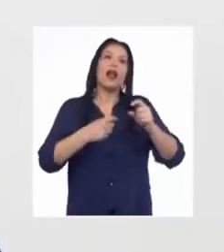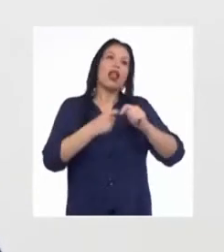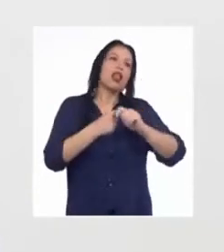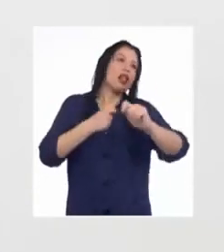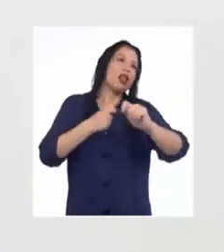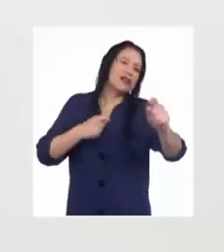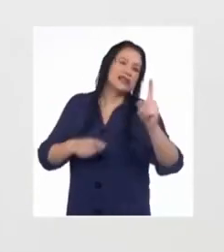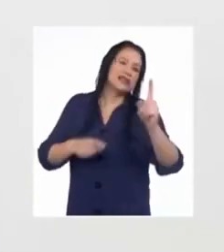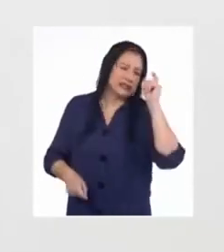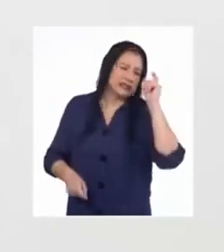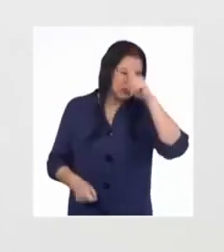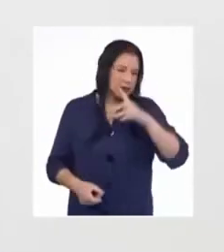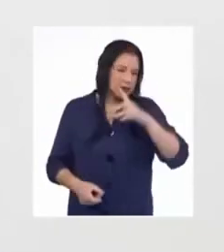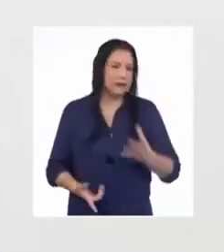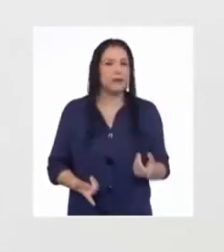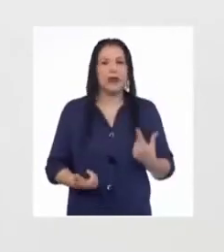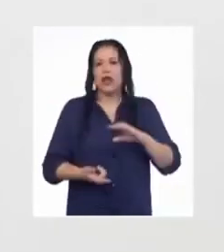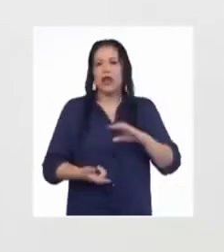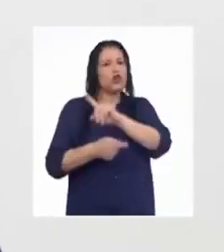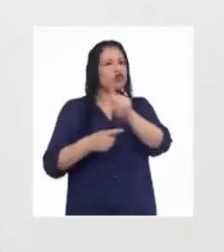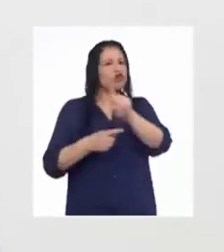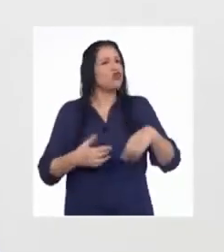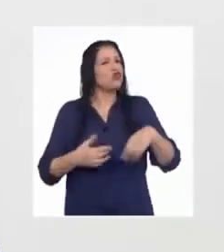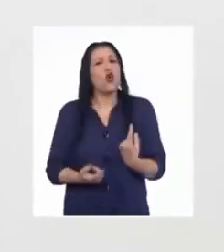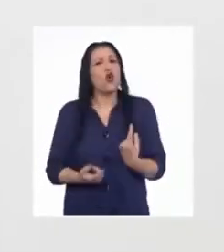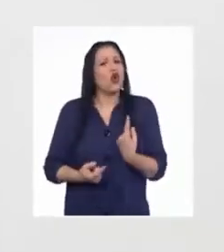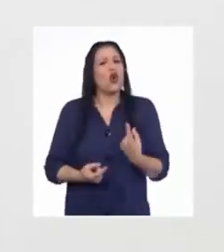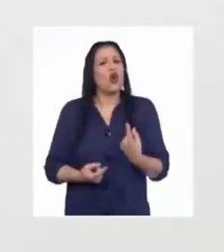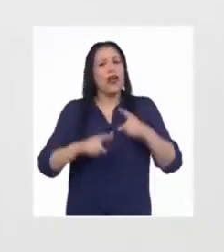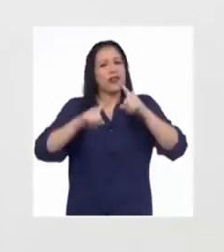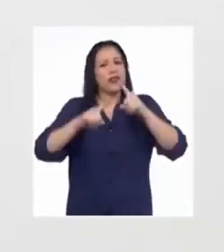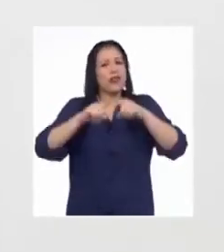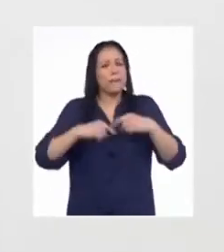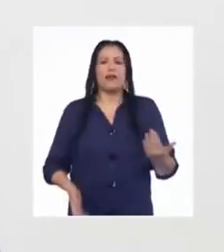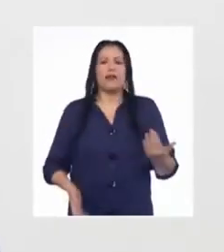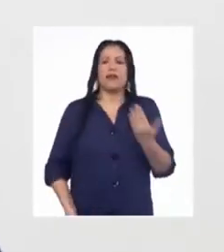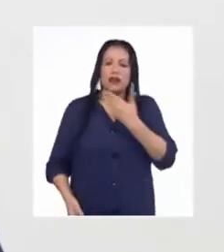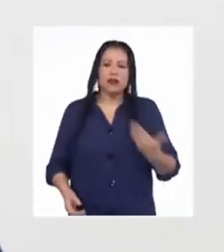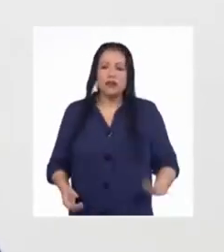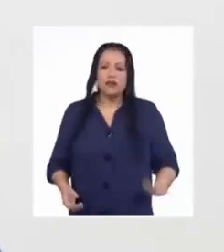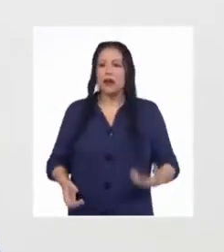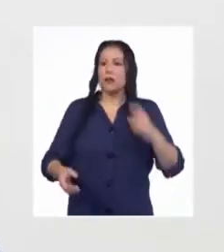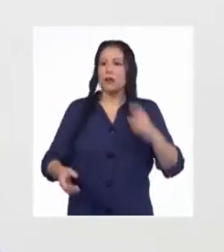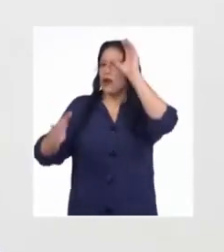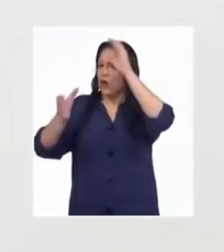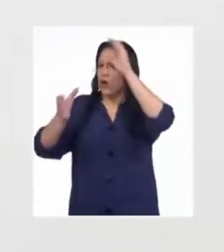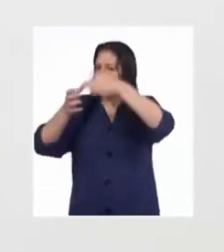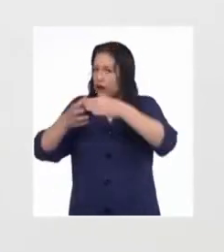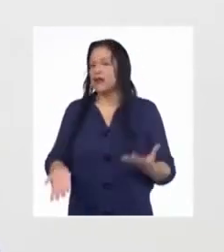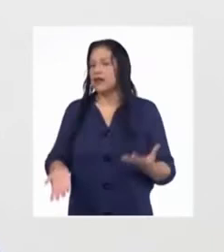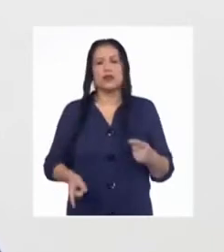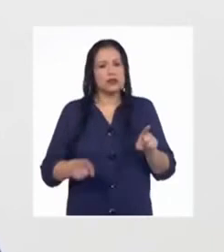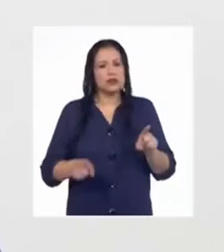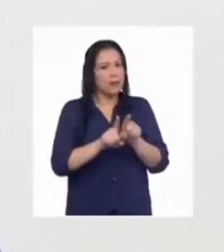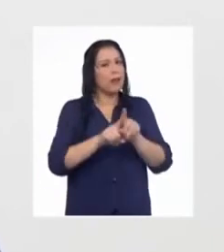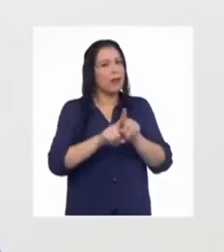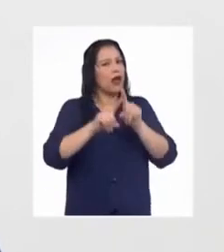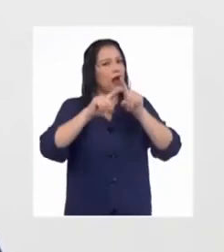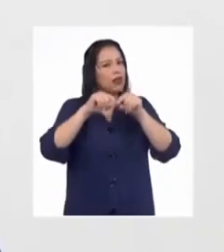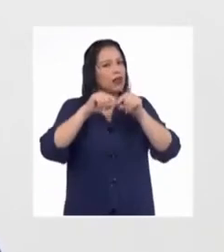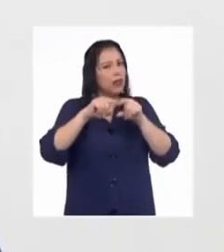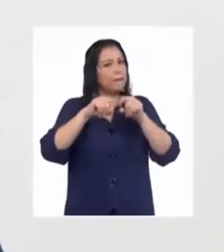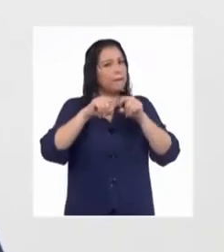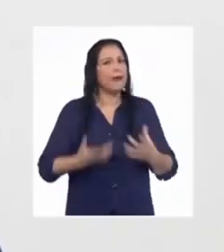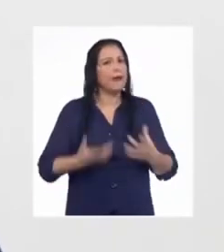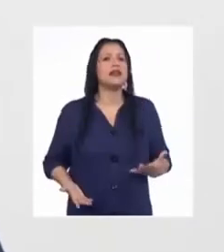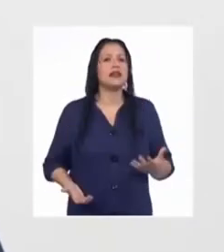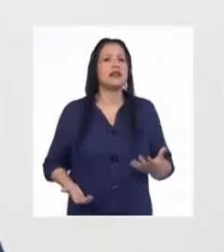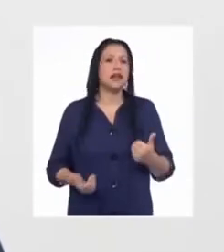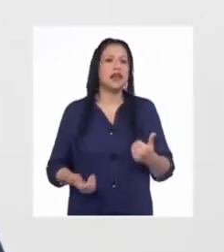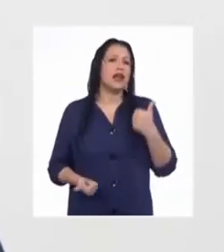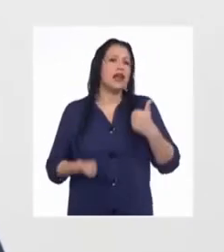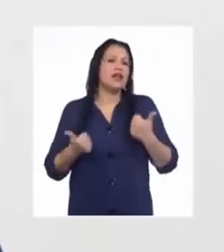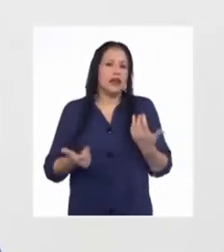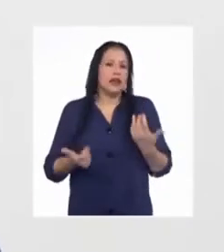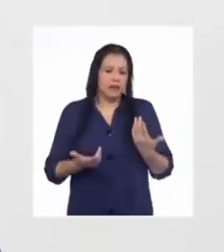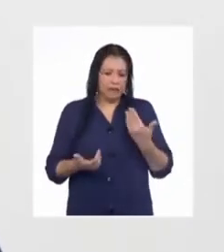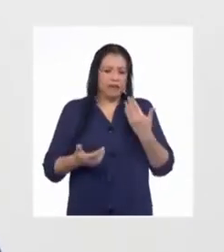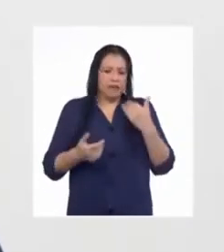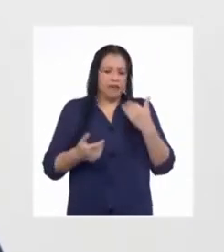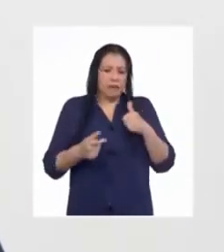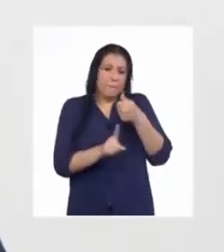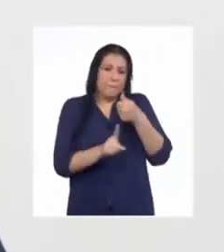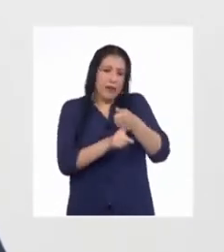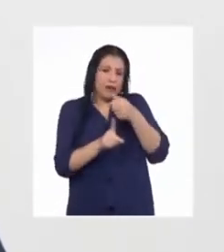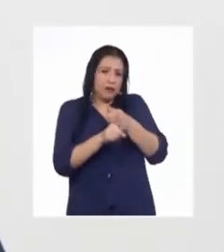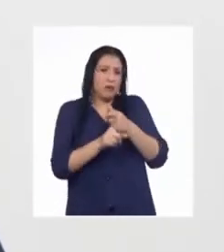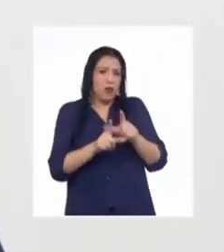depende de los poderes a nivel nacional, como el poder legislativo o ejecutivo, también depende de lo que se juega en la cancha local.